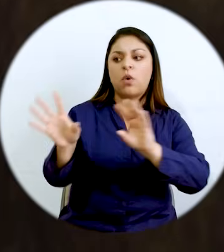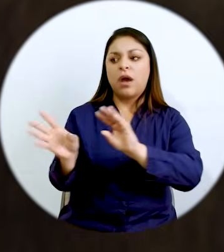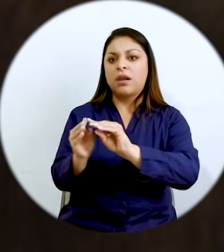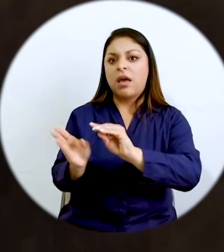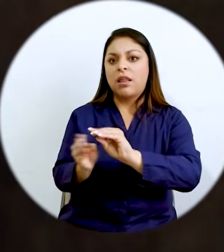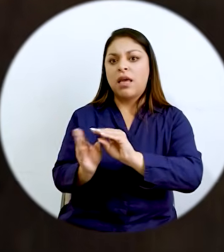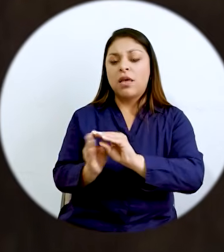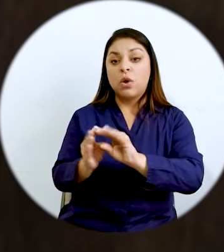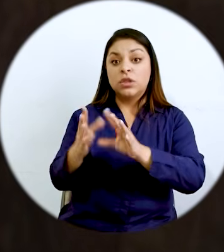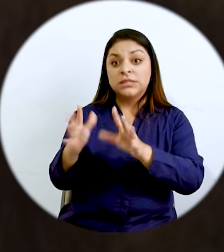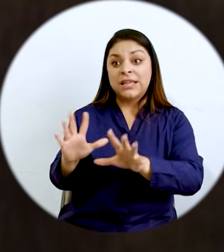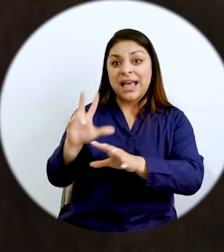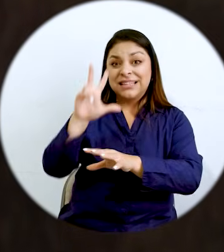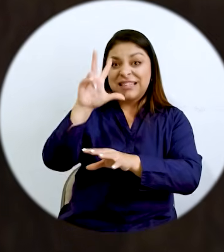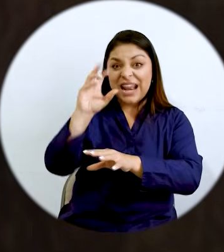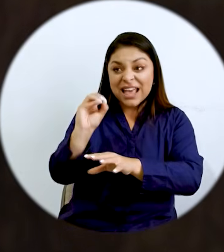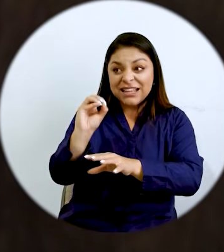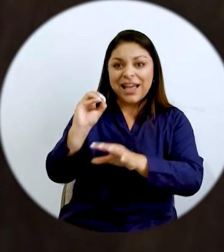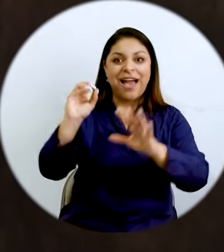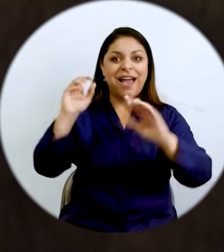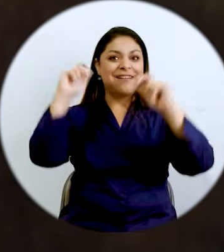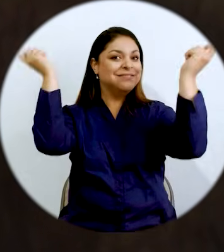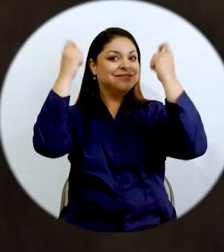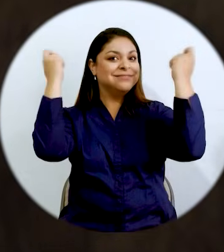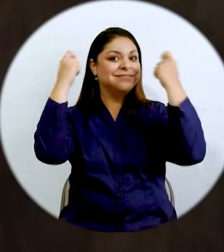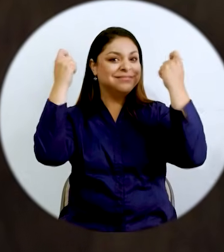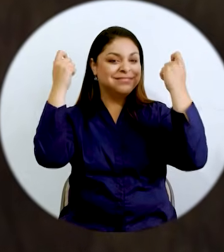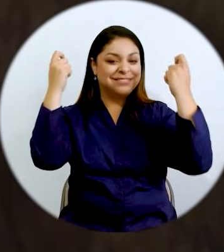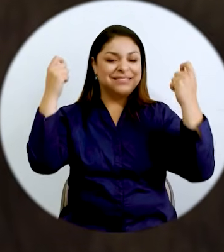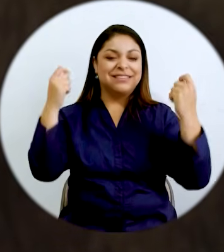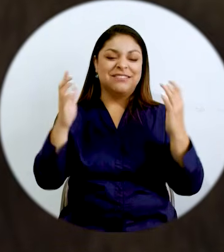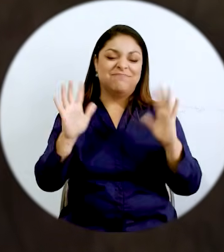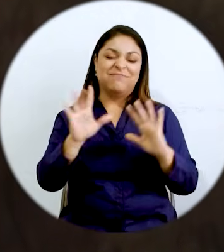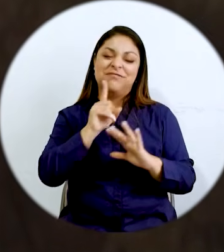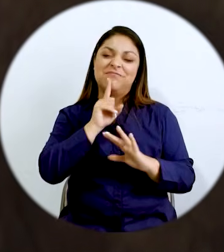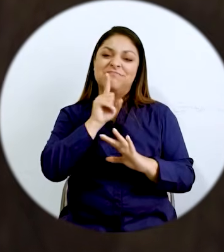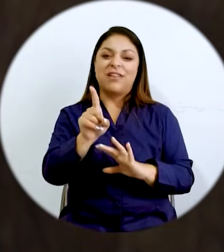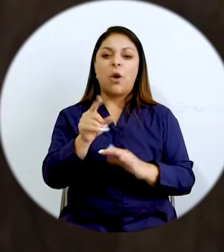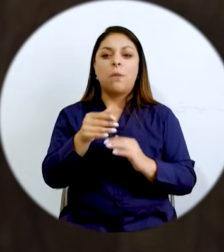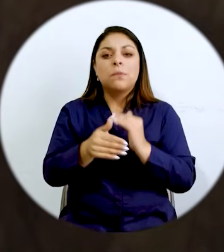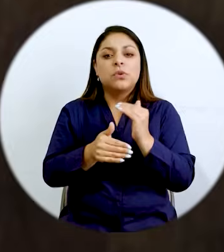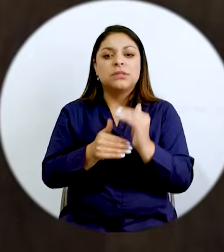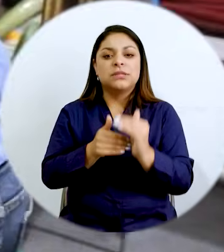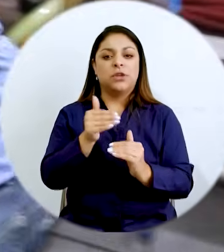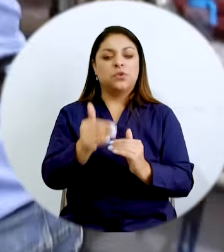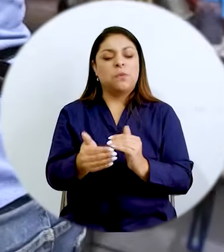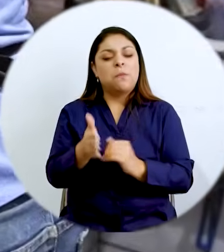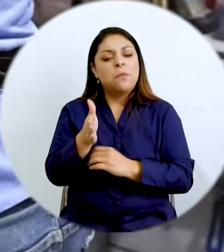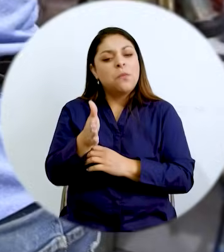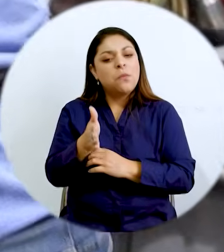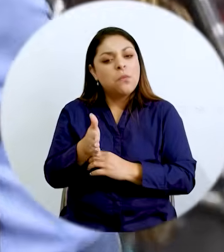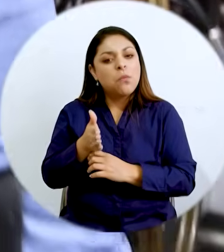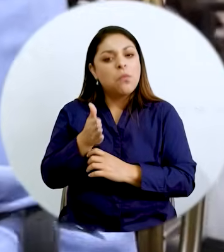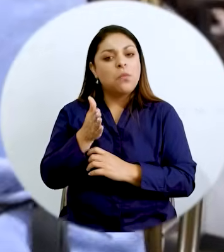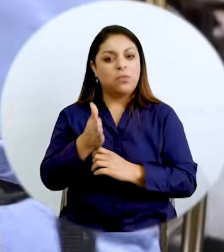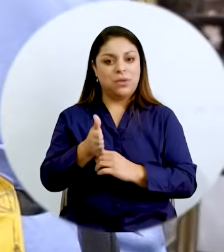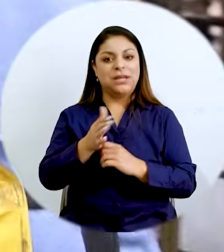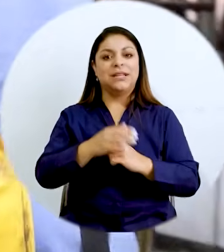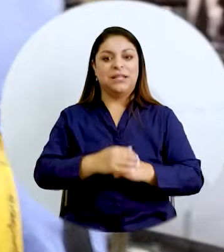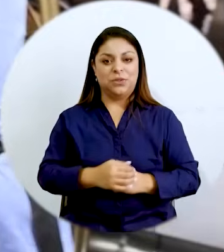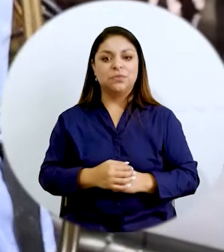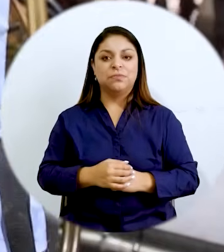Cuando llegamos a 30 hicimos un fiestón, ¿verdad? Entonces en realidad fue un proceso muy lento.